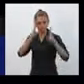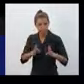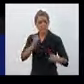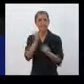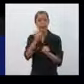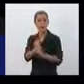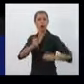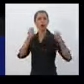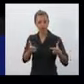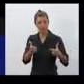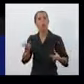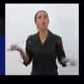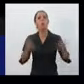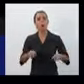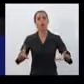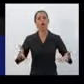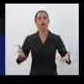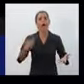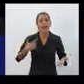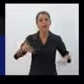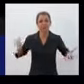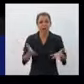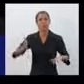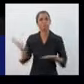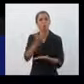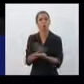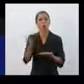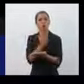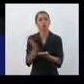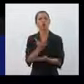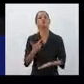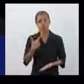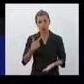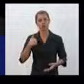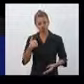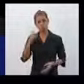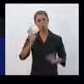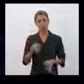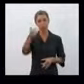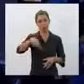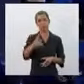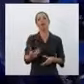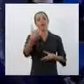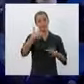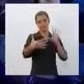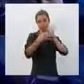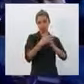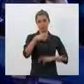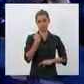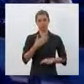volver a la argentina productiva yo sé que cuento con ustedes cuenten conmigo muchas gracias 60 segundos